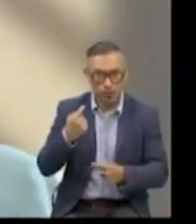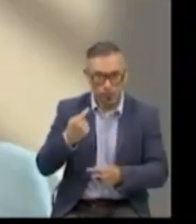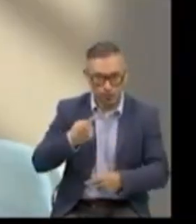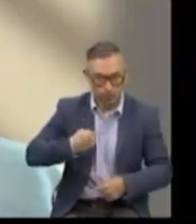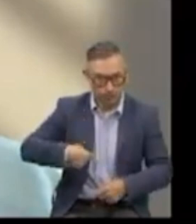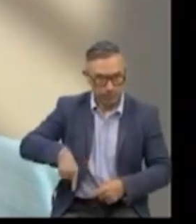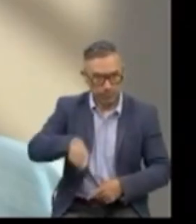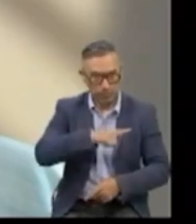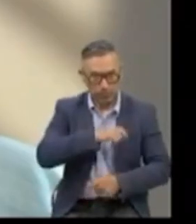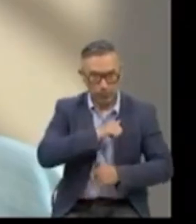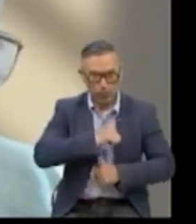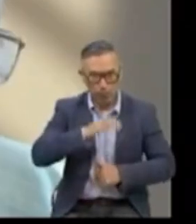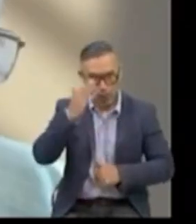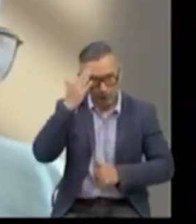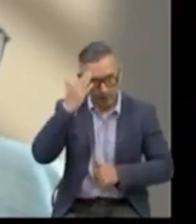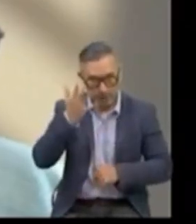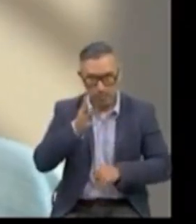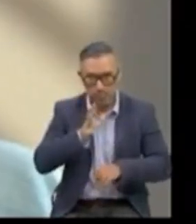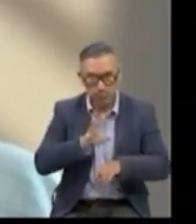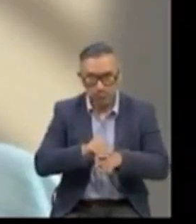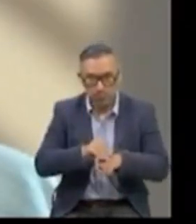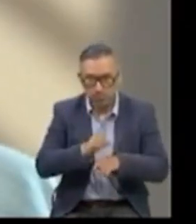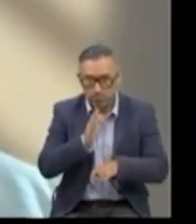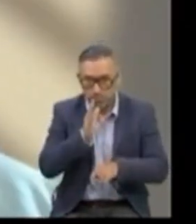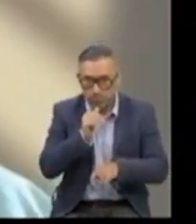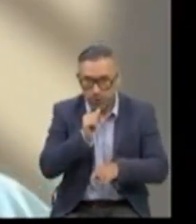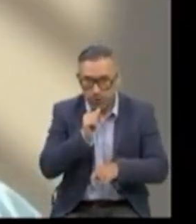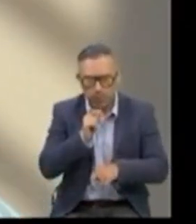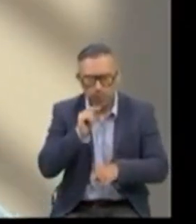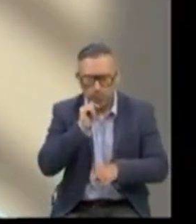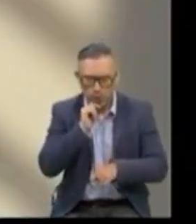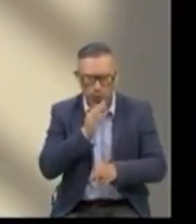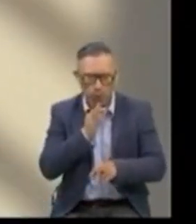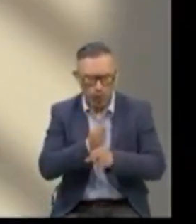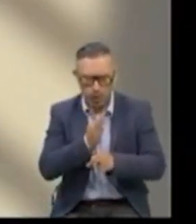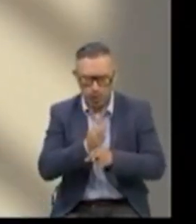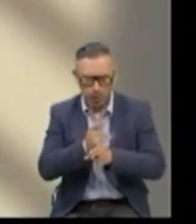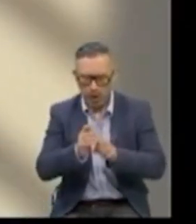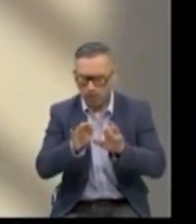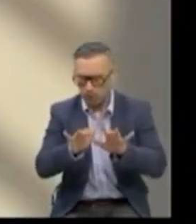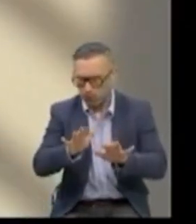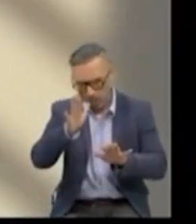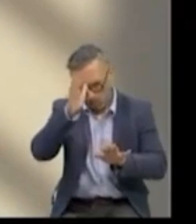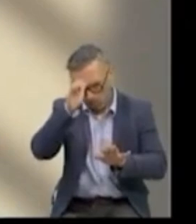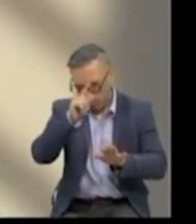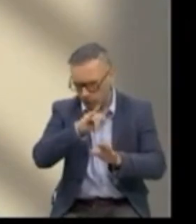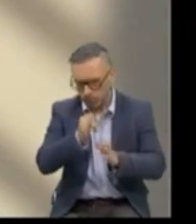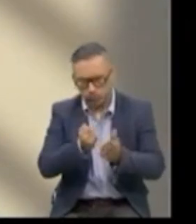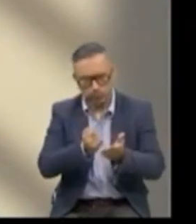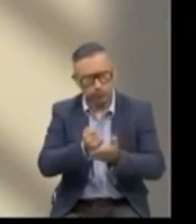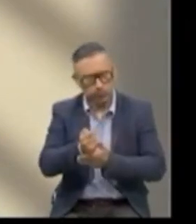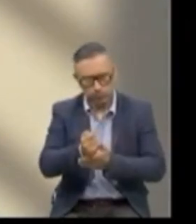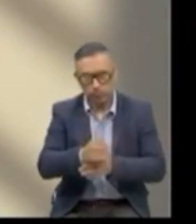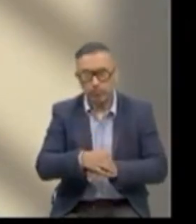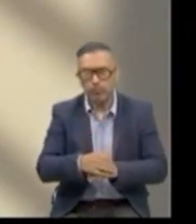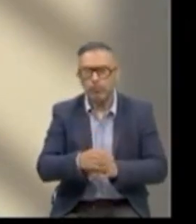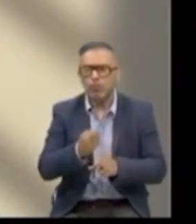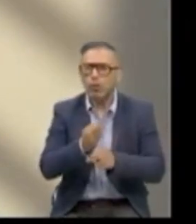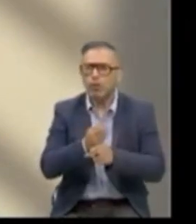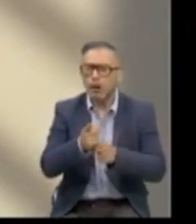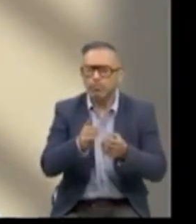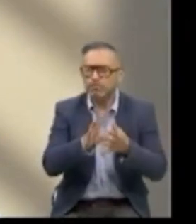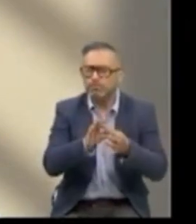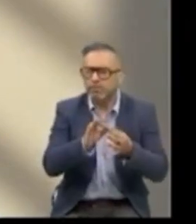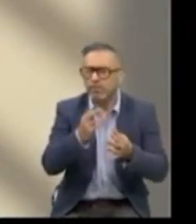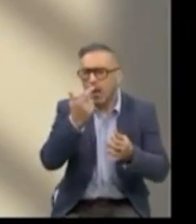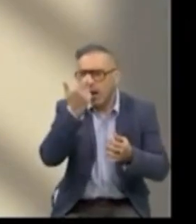implica que no escoge bien, que no está llamando a personas con las capacidades, el tamaño,